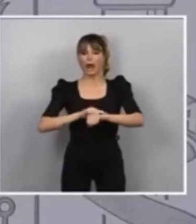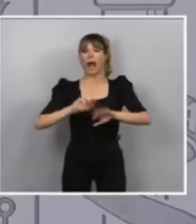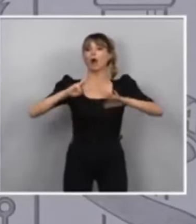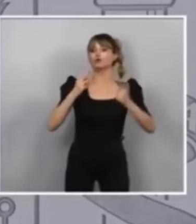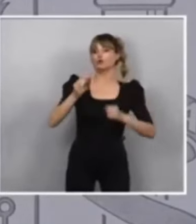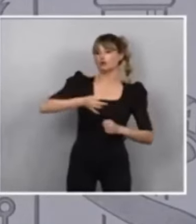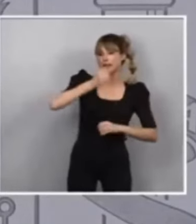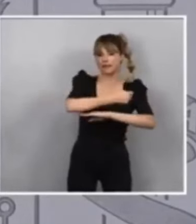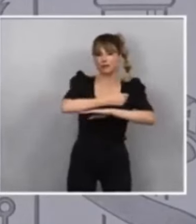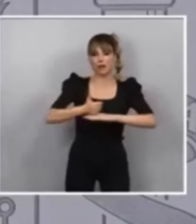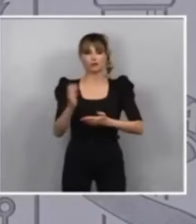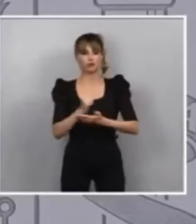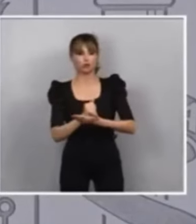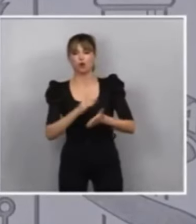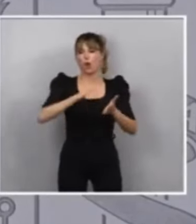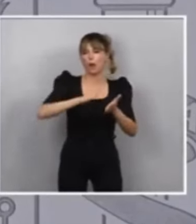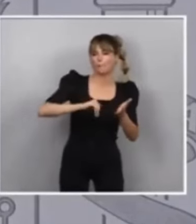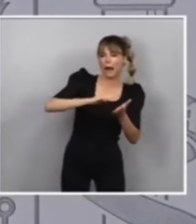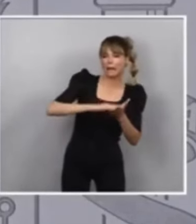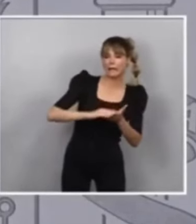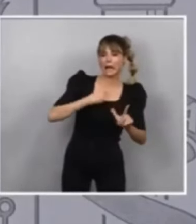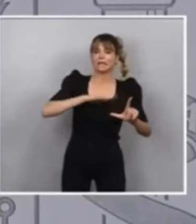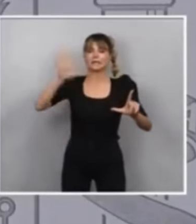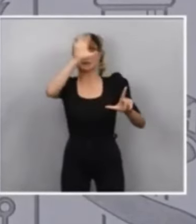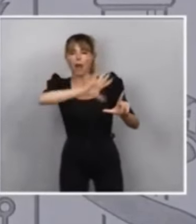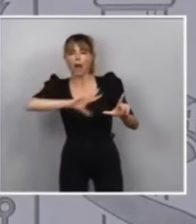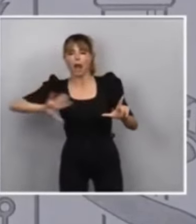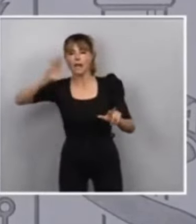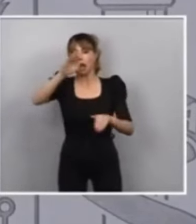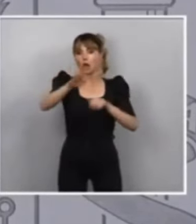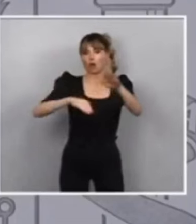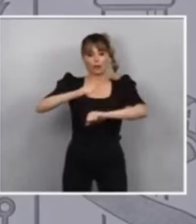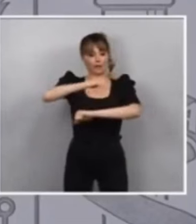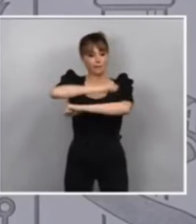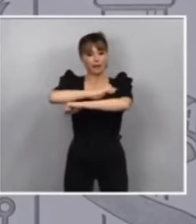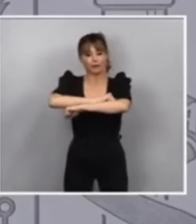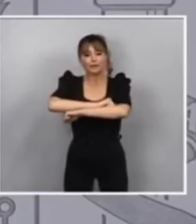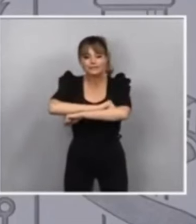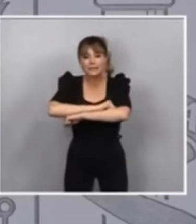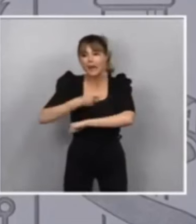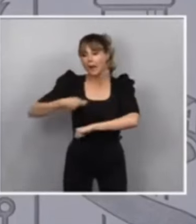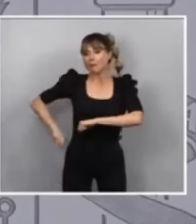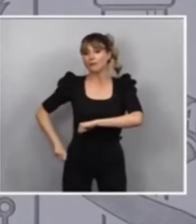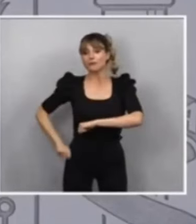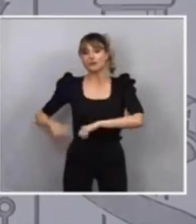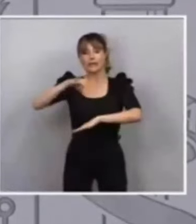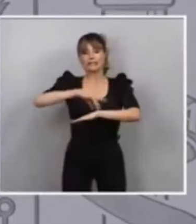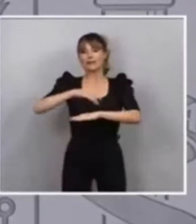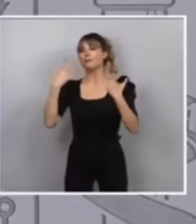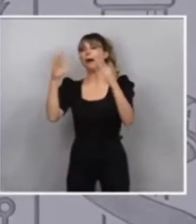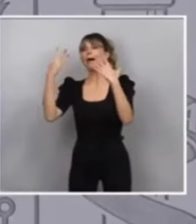todos los ciudadanos de valencia y del resto de España nos convocamos en Los Balcones para aplaudir a Los profesionales